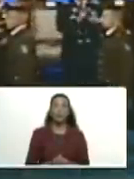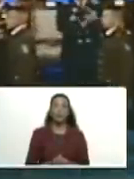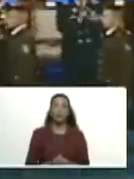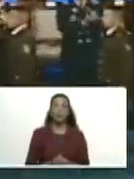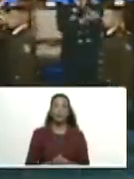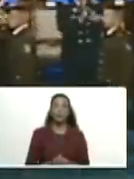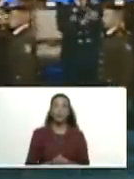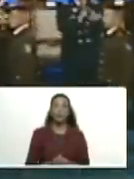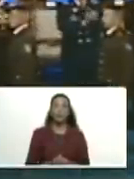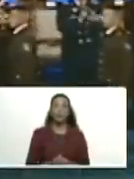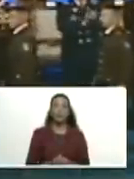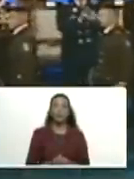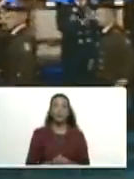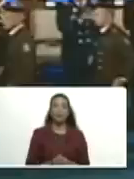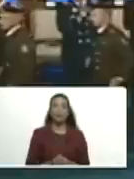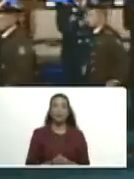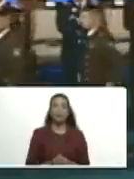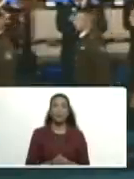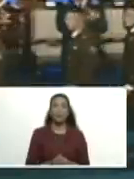izquierda! ¡De frente! ¡Más!